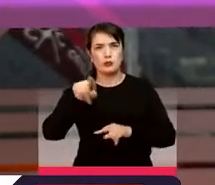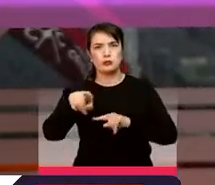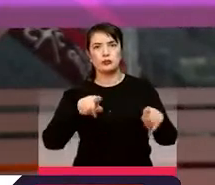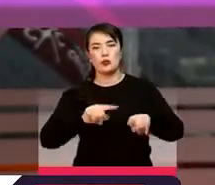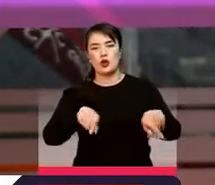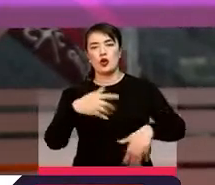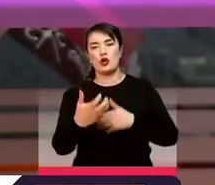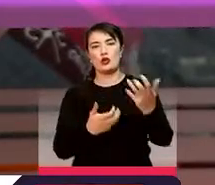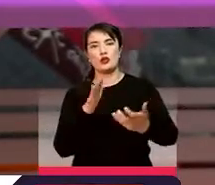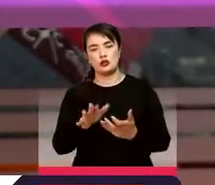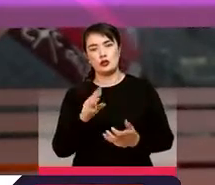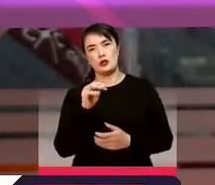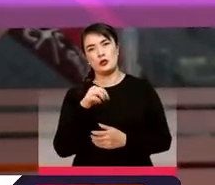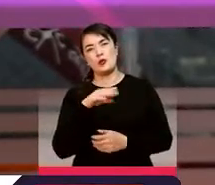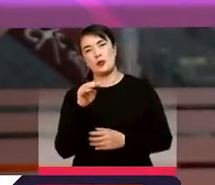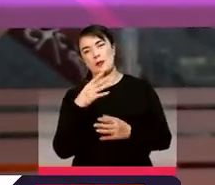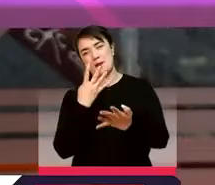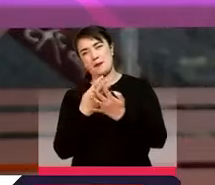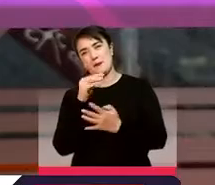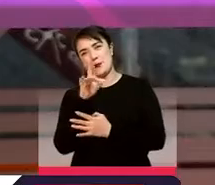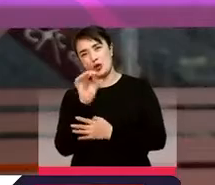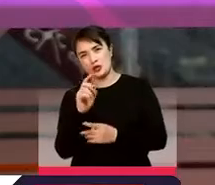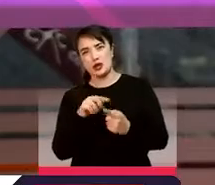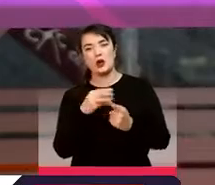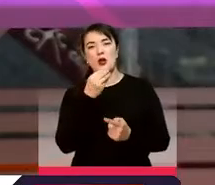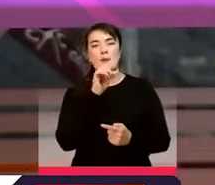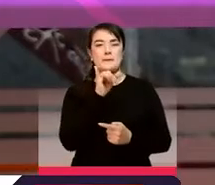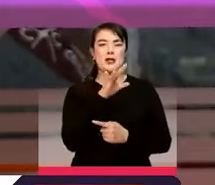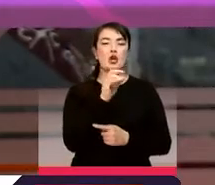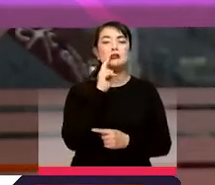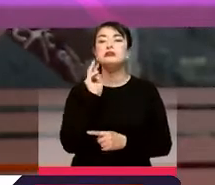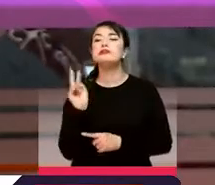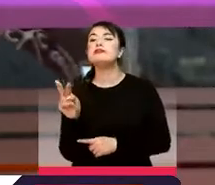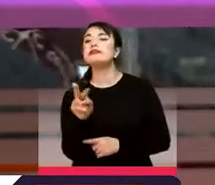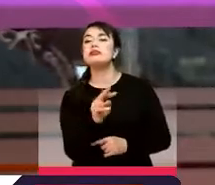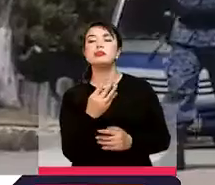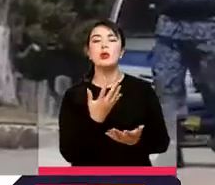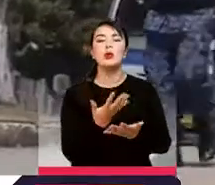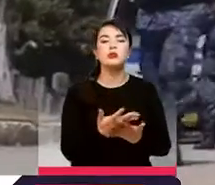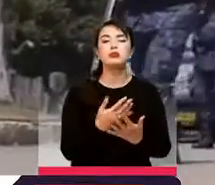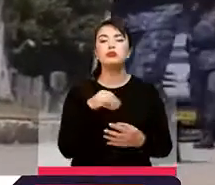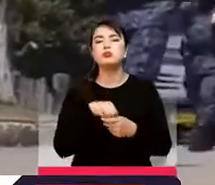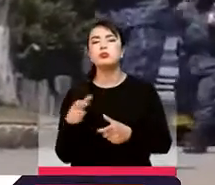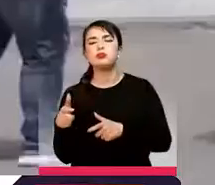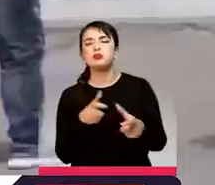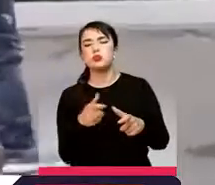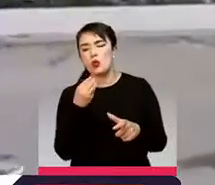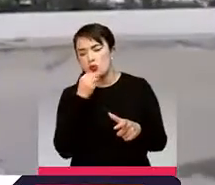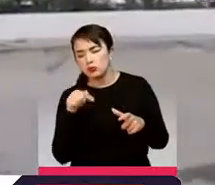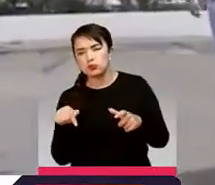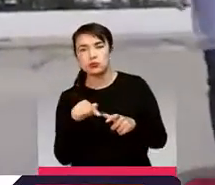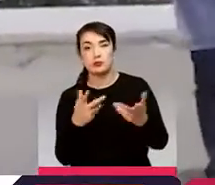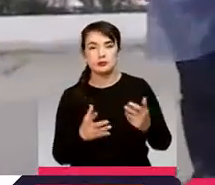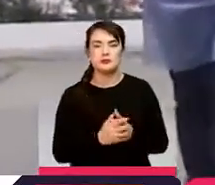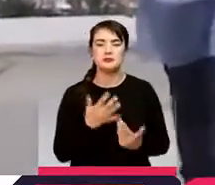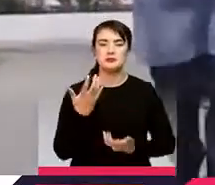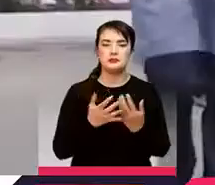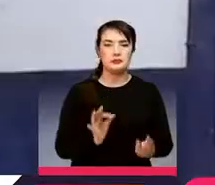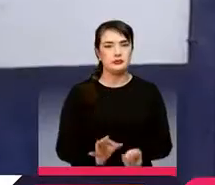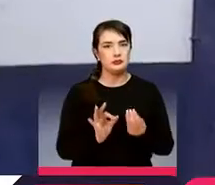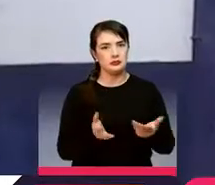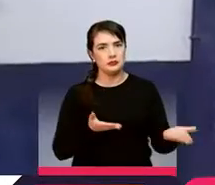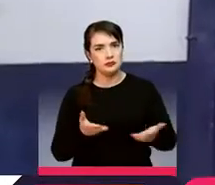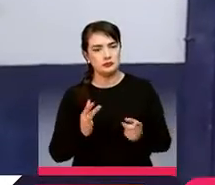modelo y la picota para verificar la alimentación a los privados de la libertad la preparación la calidad de servicio la